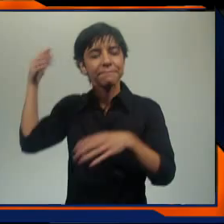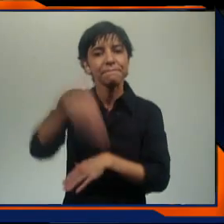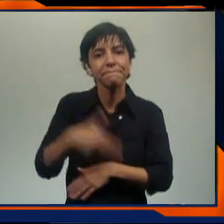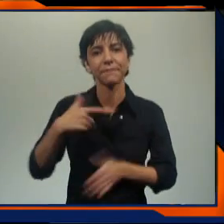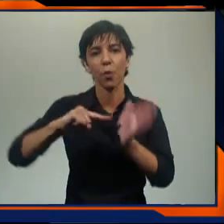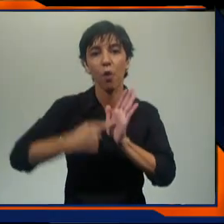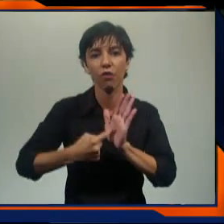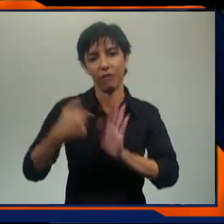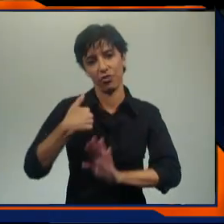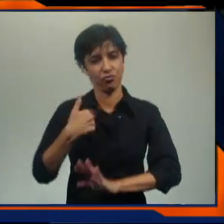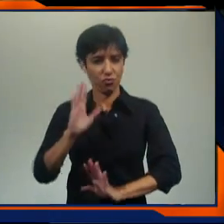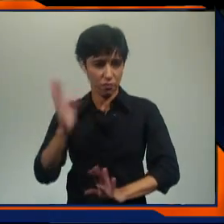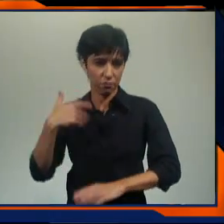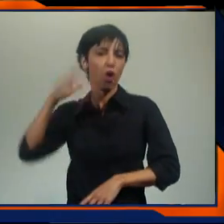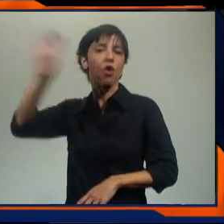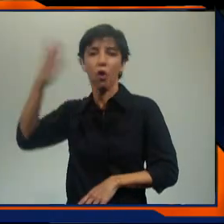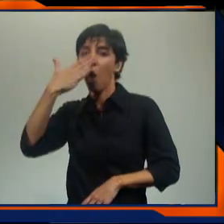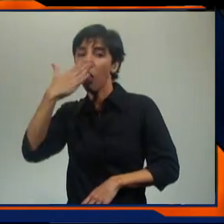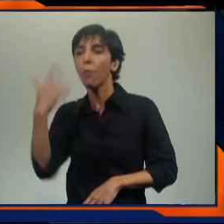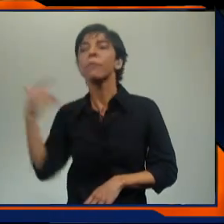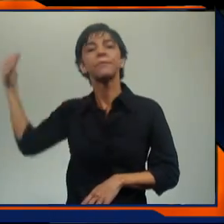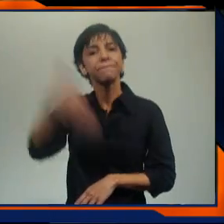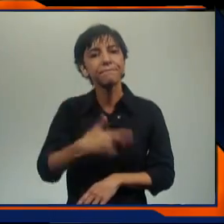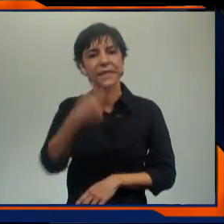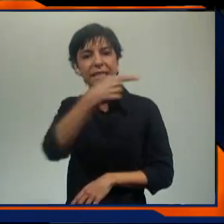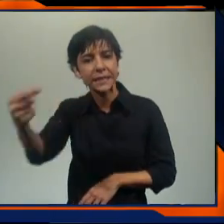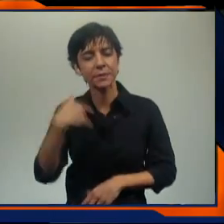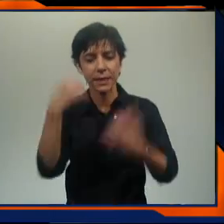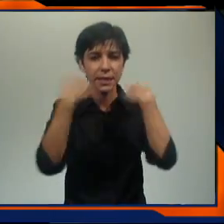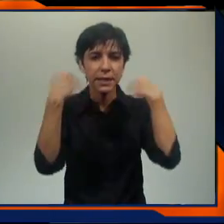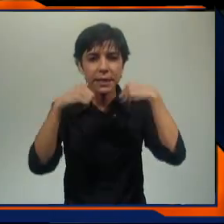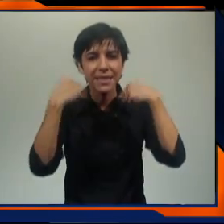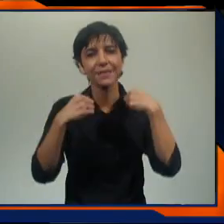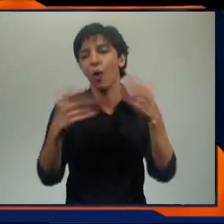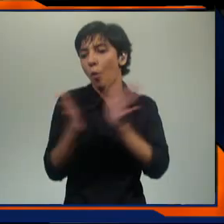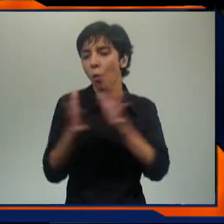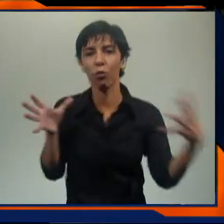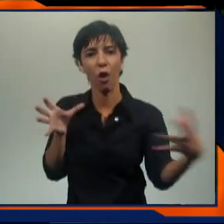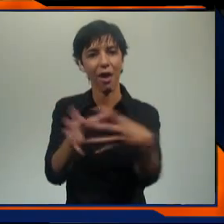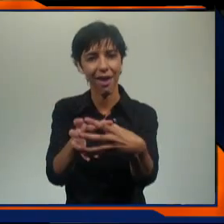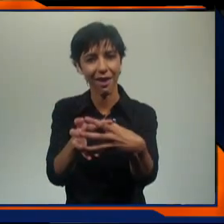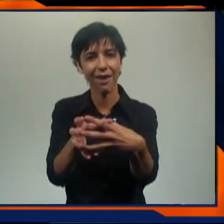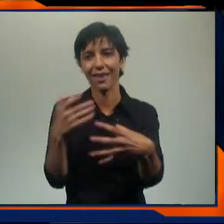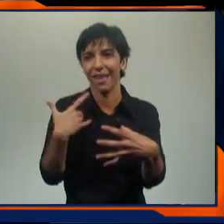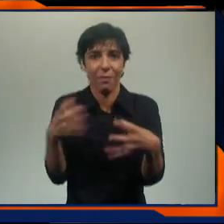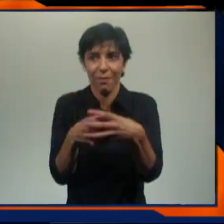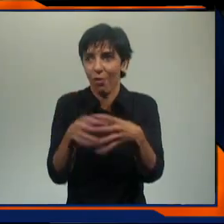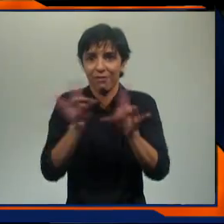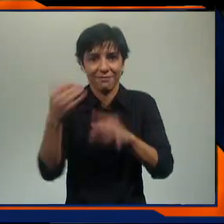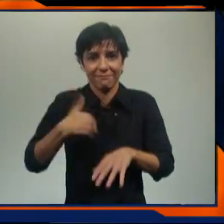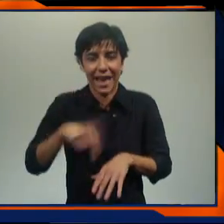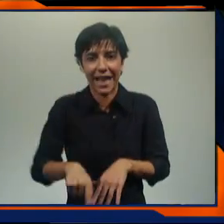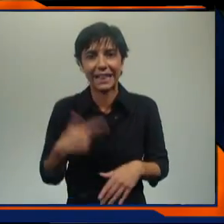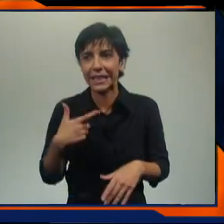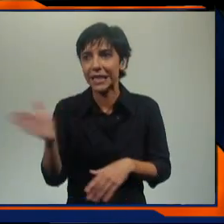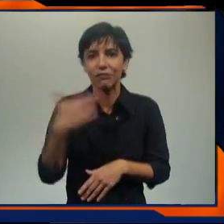Córdoba, así que bueno, vine esta semana exclusivamente para entrenar con toda la delegación de selección argentina, así que